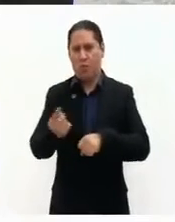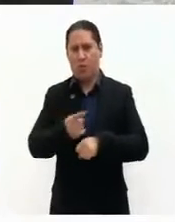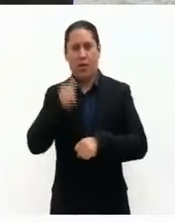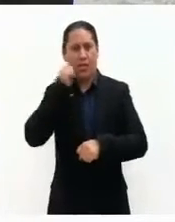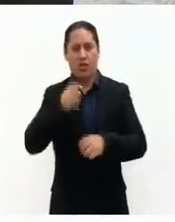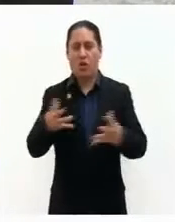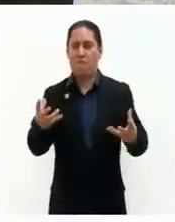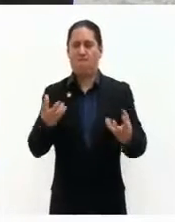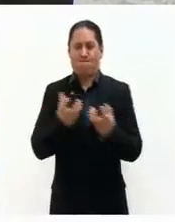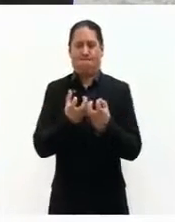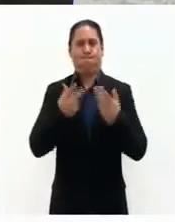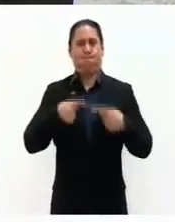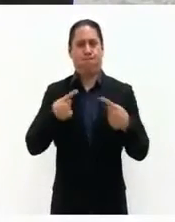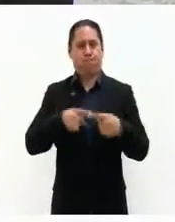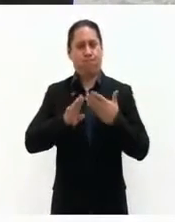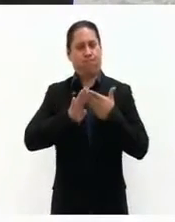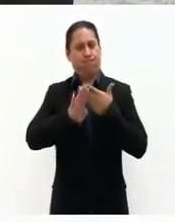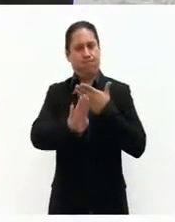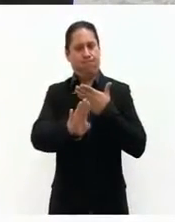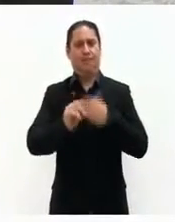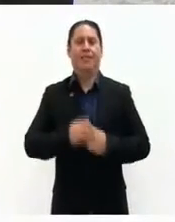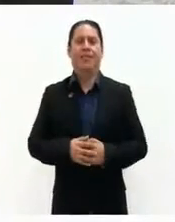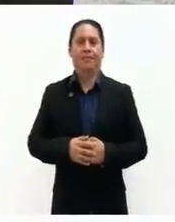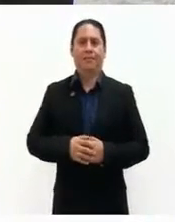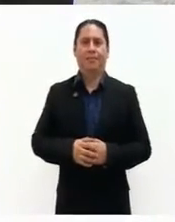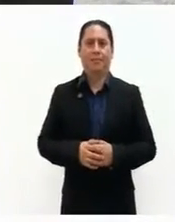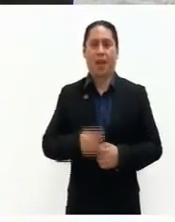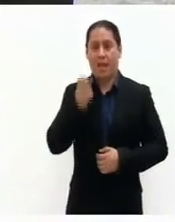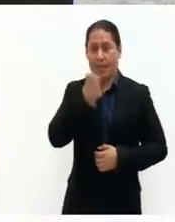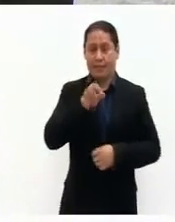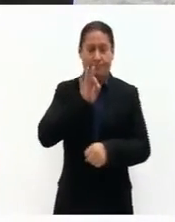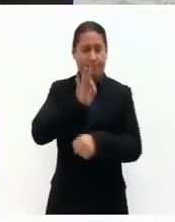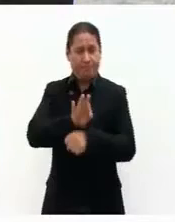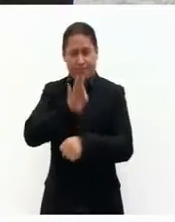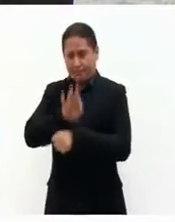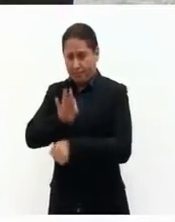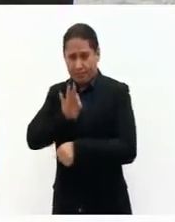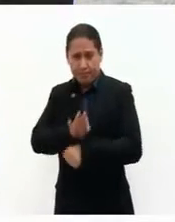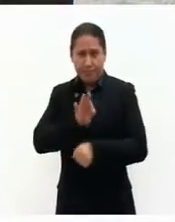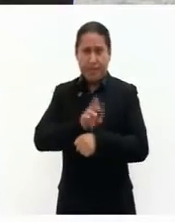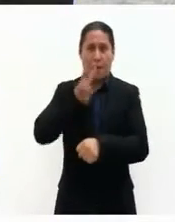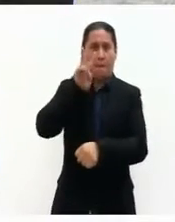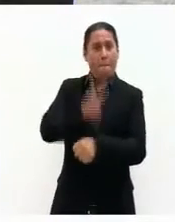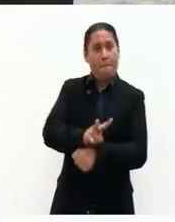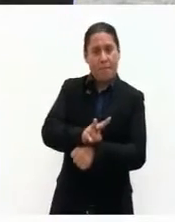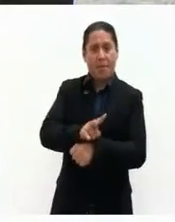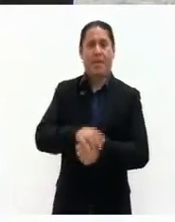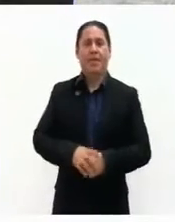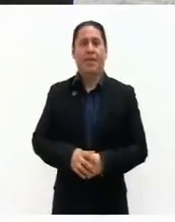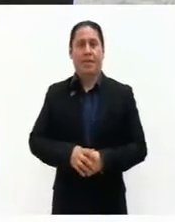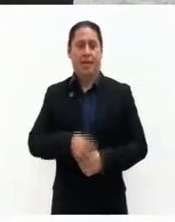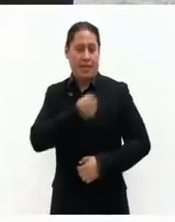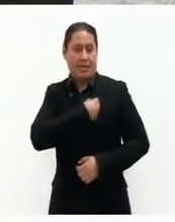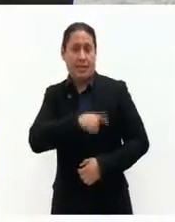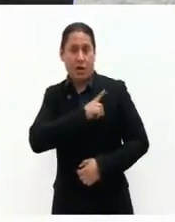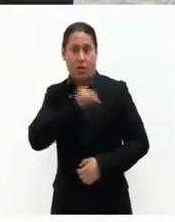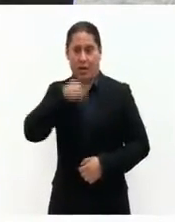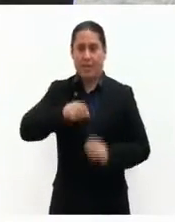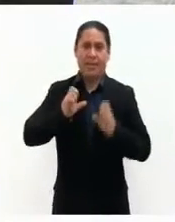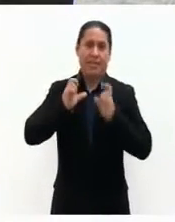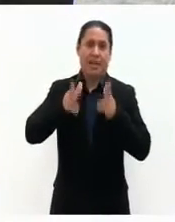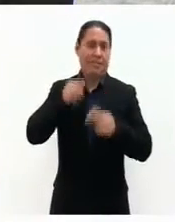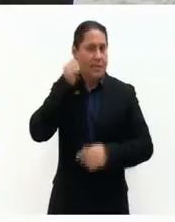las aglomeraciones. Los resultados de las estrategias de prevención, diagnóstico y vigilancia epidemiológica en Chiapas